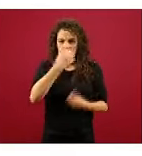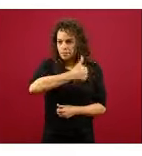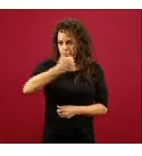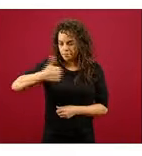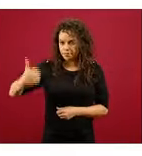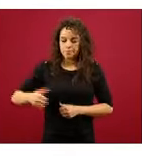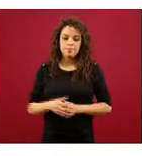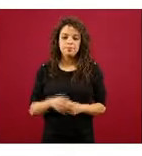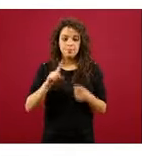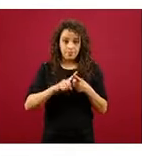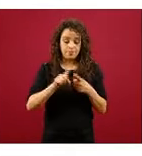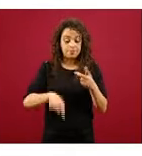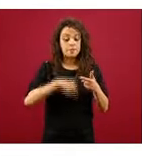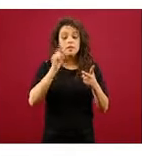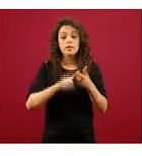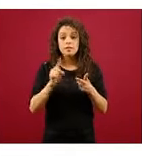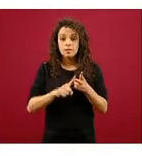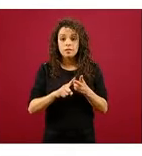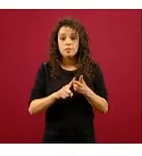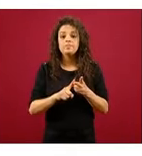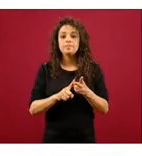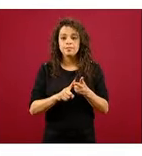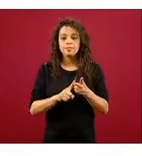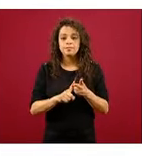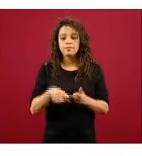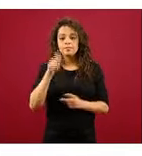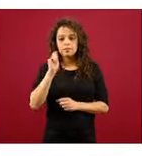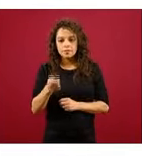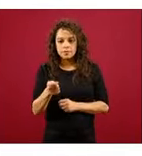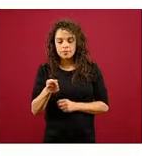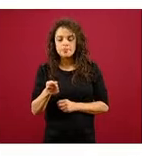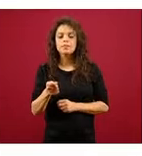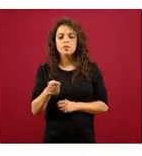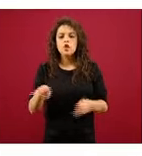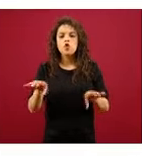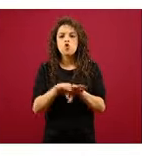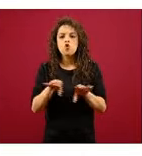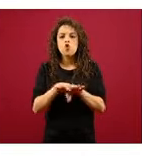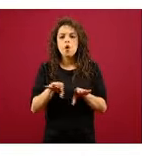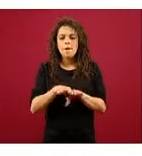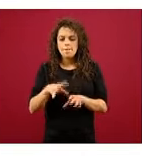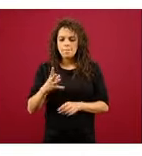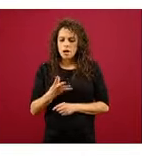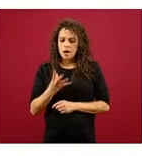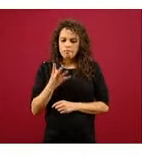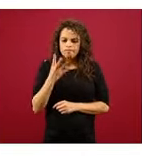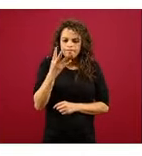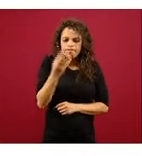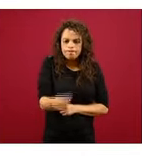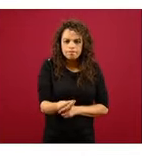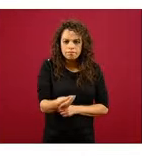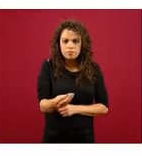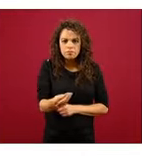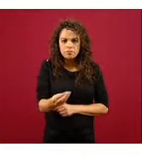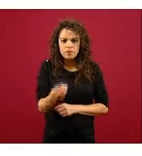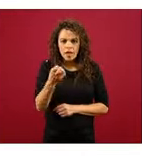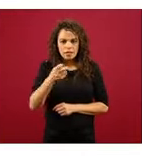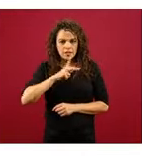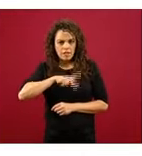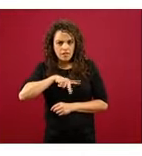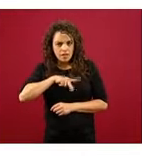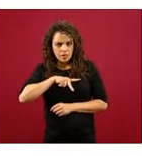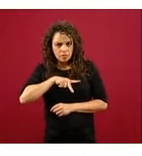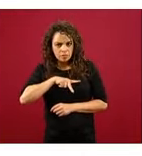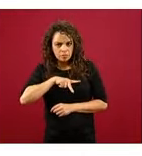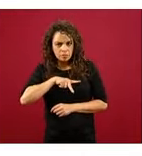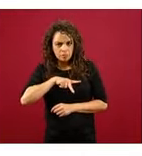Segundo, queremos hacer algunos recordatorios también de cómo se transmite este virus, cuáles son los síntomas para que nuestra